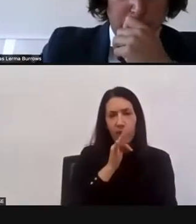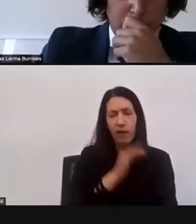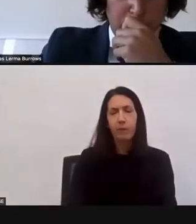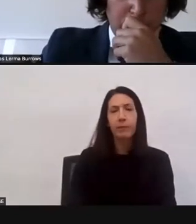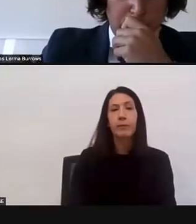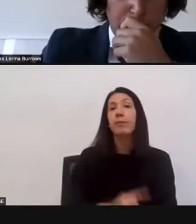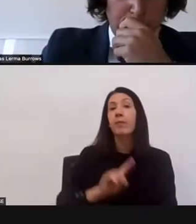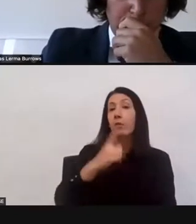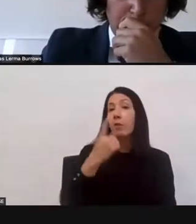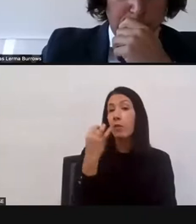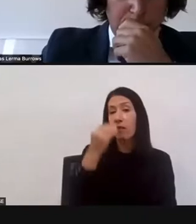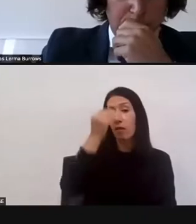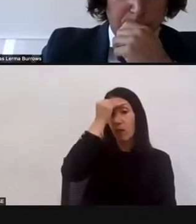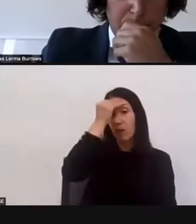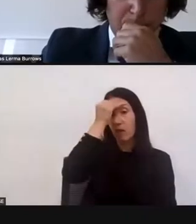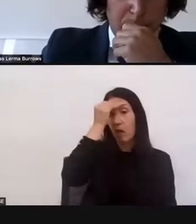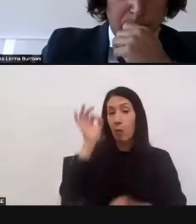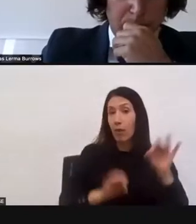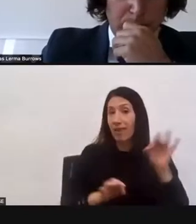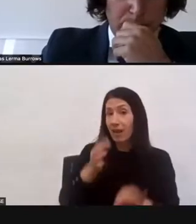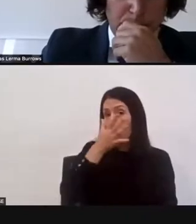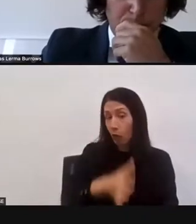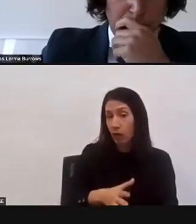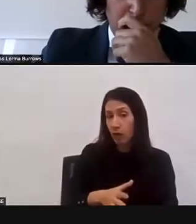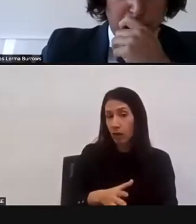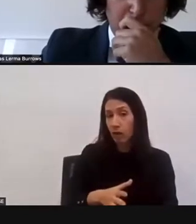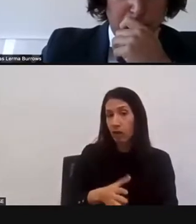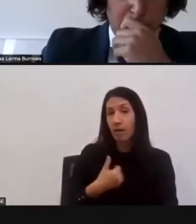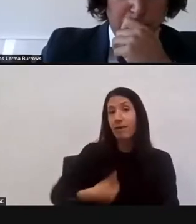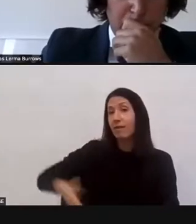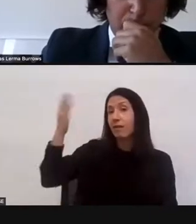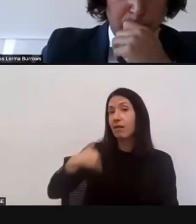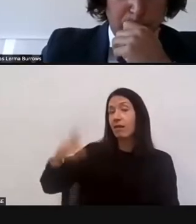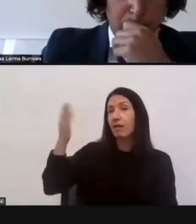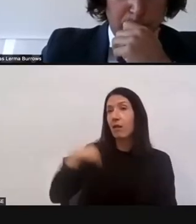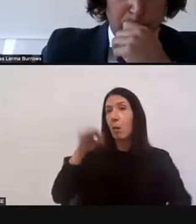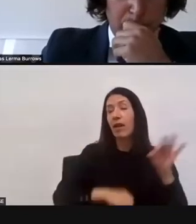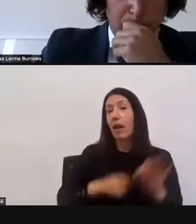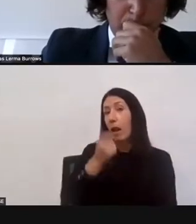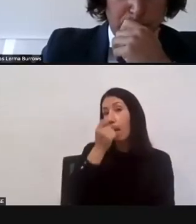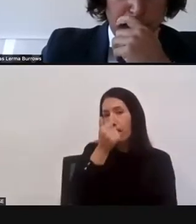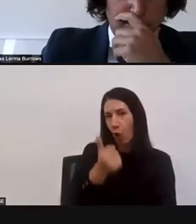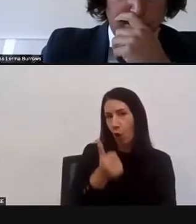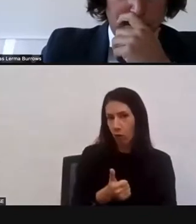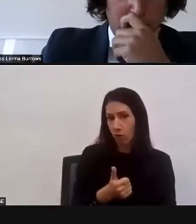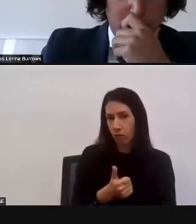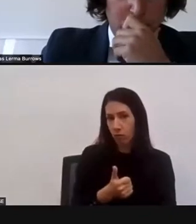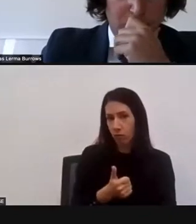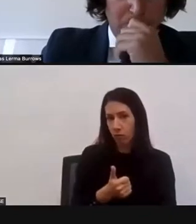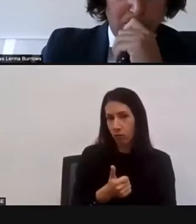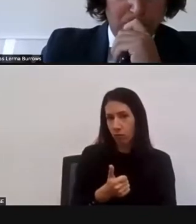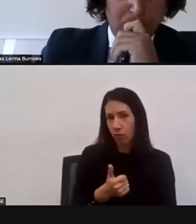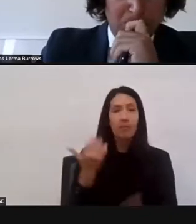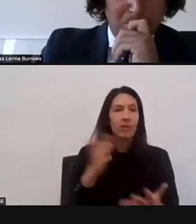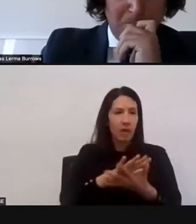es que el porcentaje de aumento de denuncias partía de unas cifras bajas, por lo menos por empezar